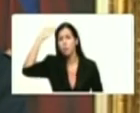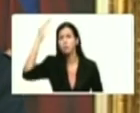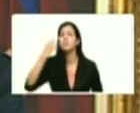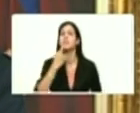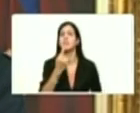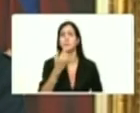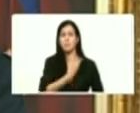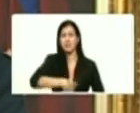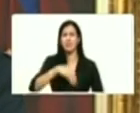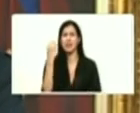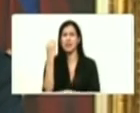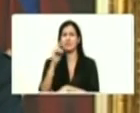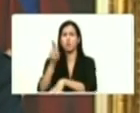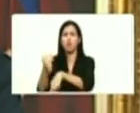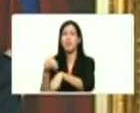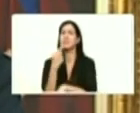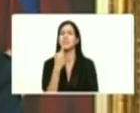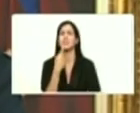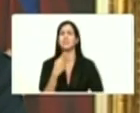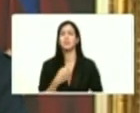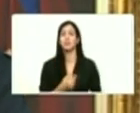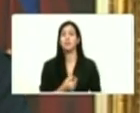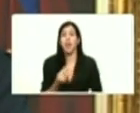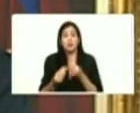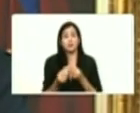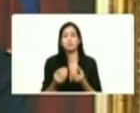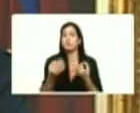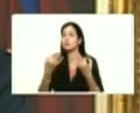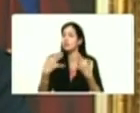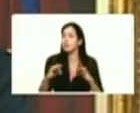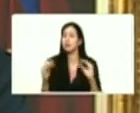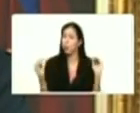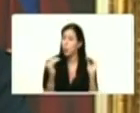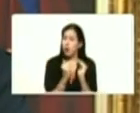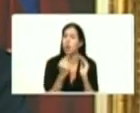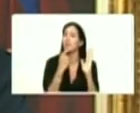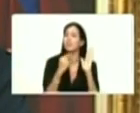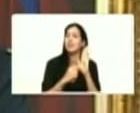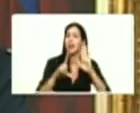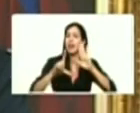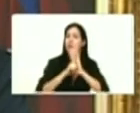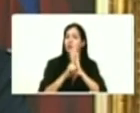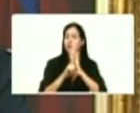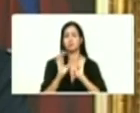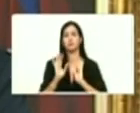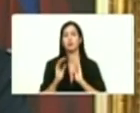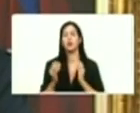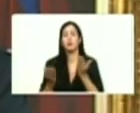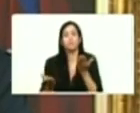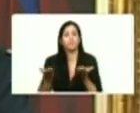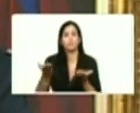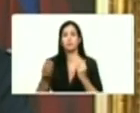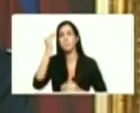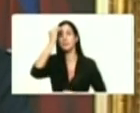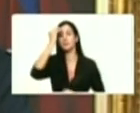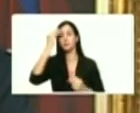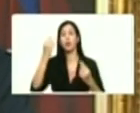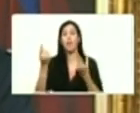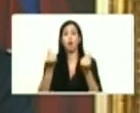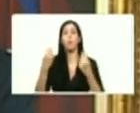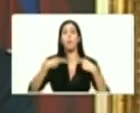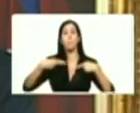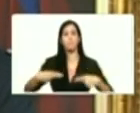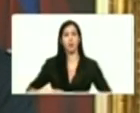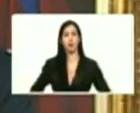todo esto se está haciendo con el equilibrio que nos da la ley y la constitución y nuestro pensamiento económico humanista